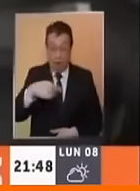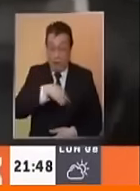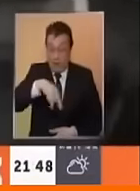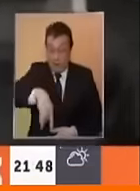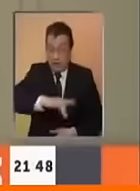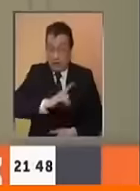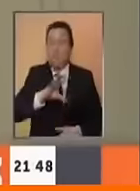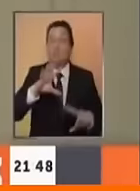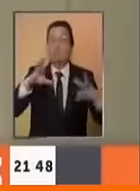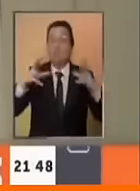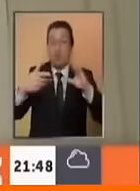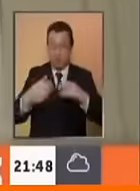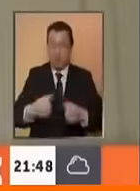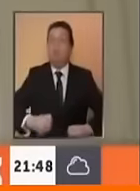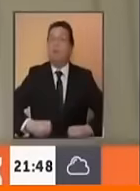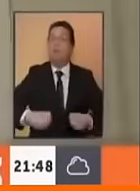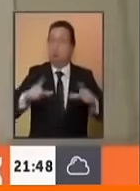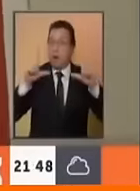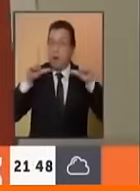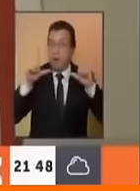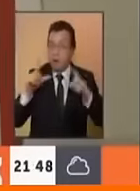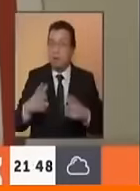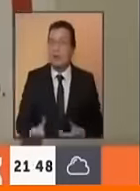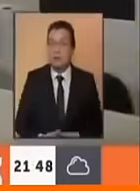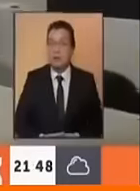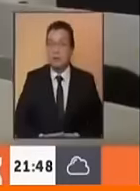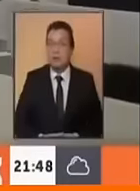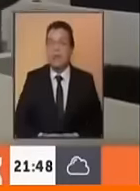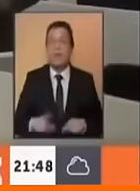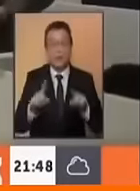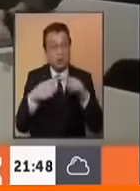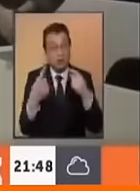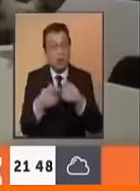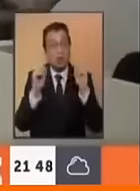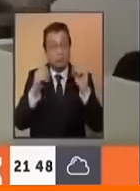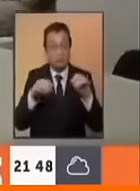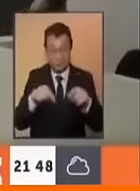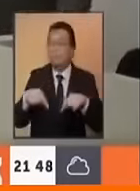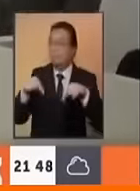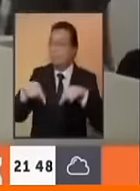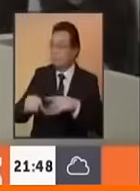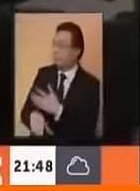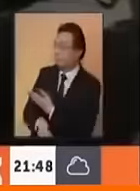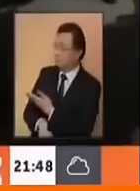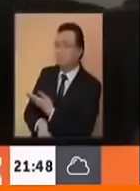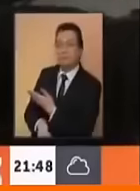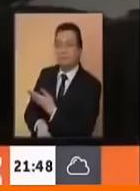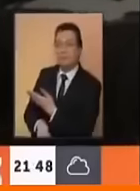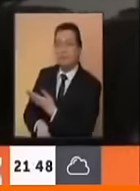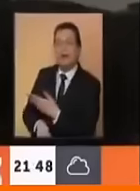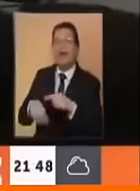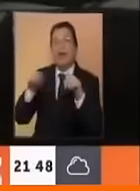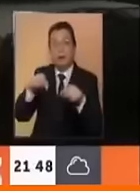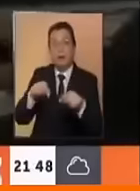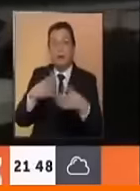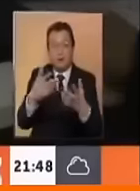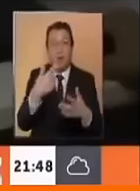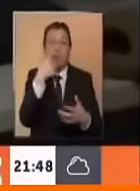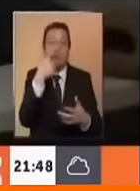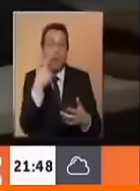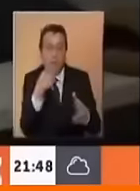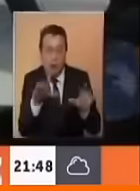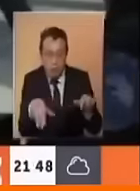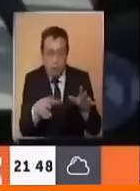que en el mundo entero. En el entero. Mundo entero, tal cual, tal Todo eso cual. Se entrena en estas instalaciones. Aquí hay avanzados simuladores que recrean